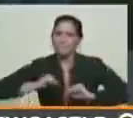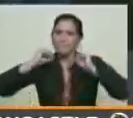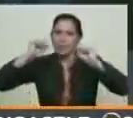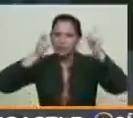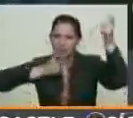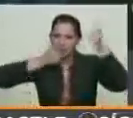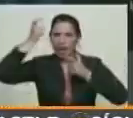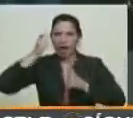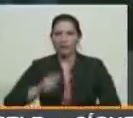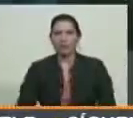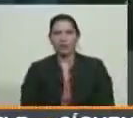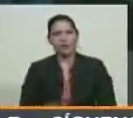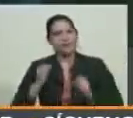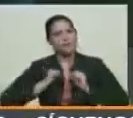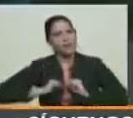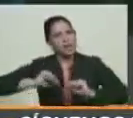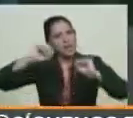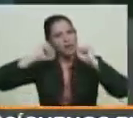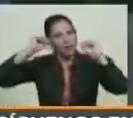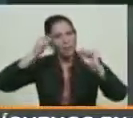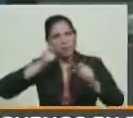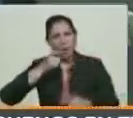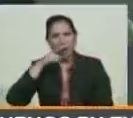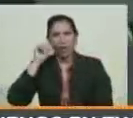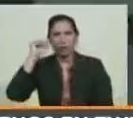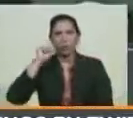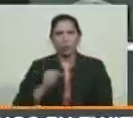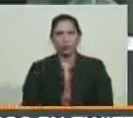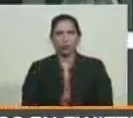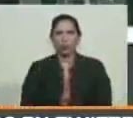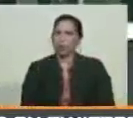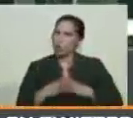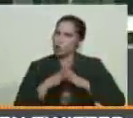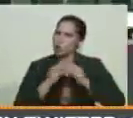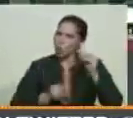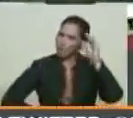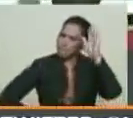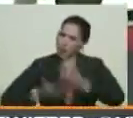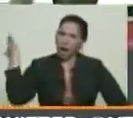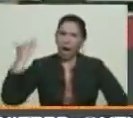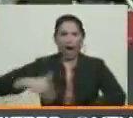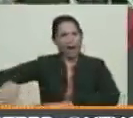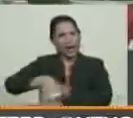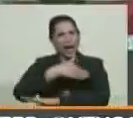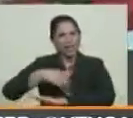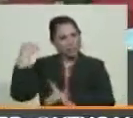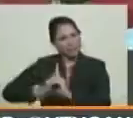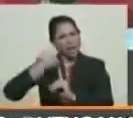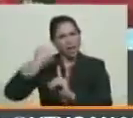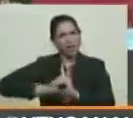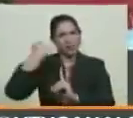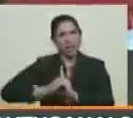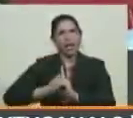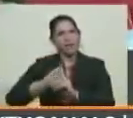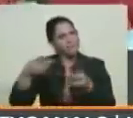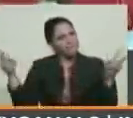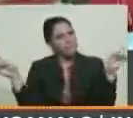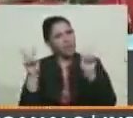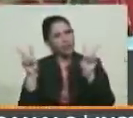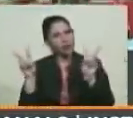Chávez! ¡Que viva Maduro! ¡Vamos todos a la calle! ¡Vamos a la batalla! ¡Vamos a la